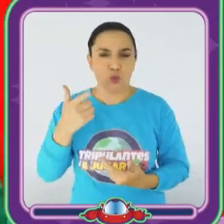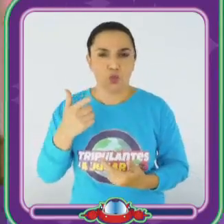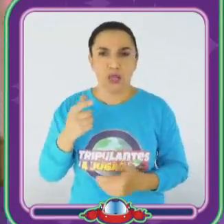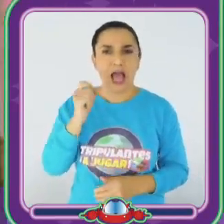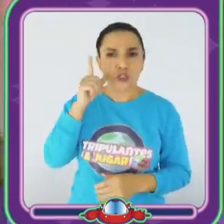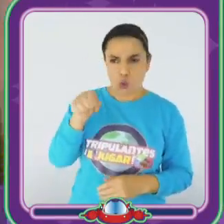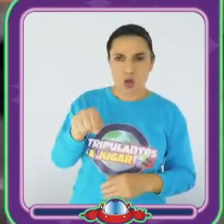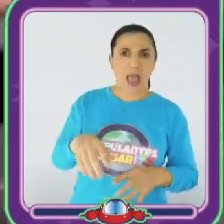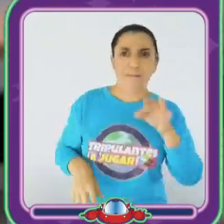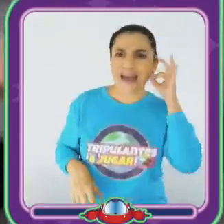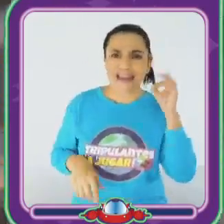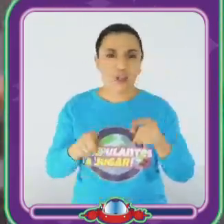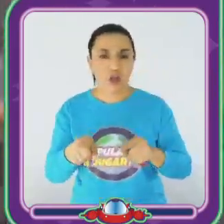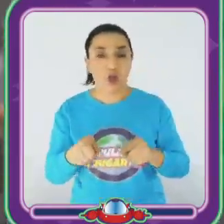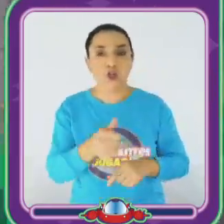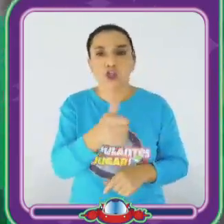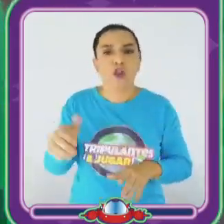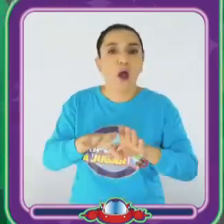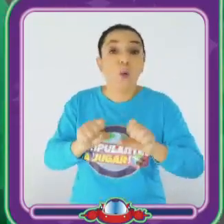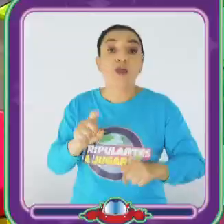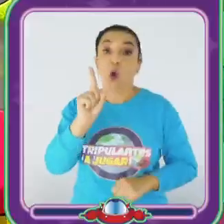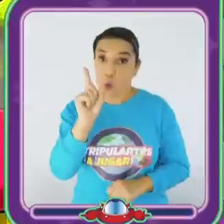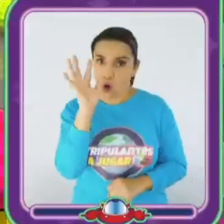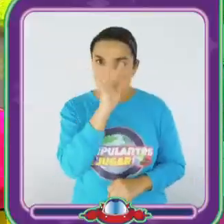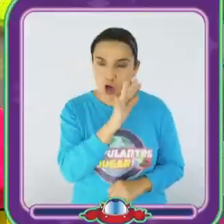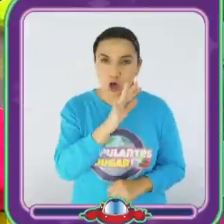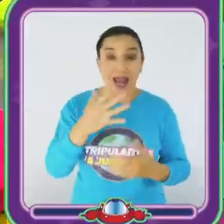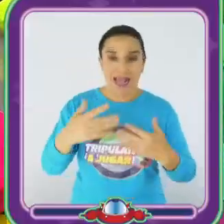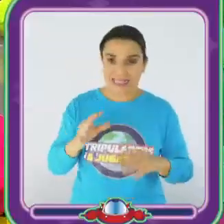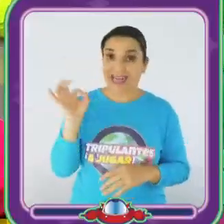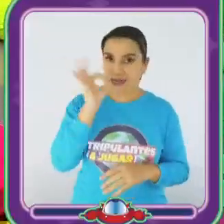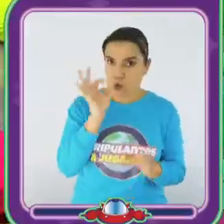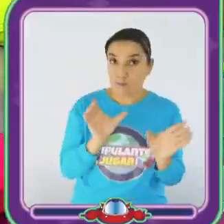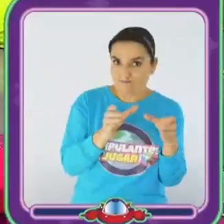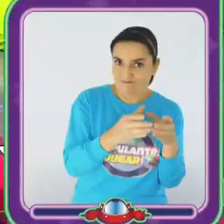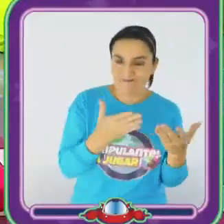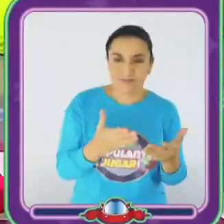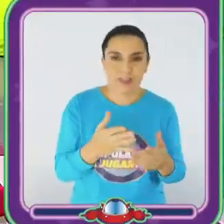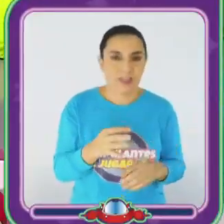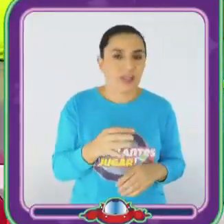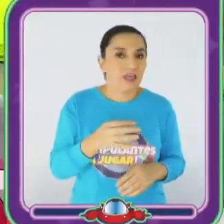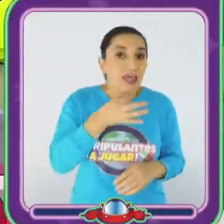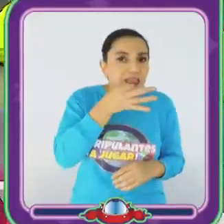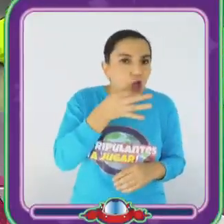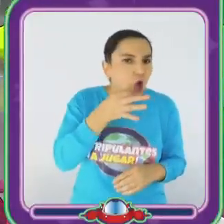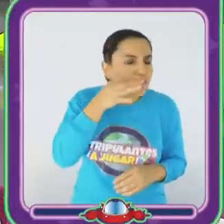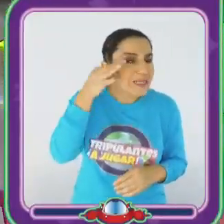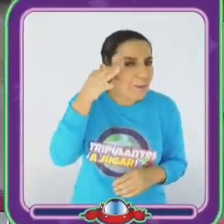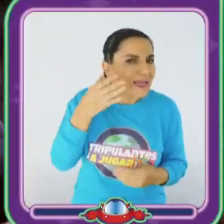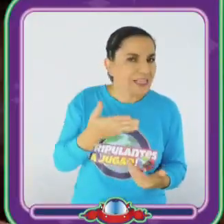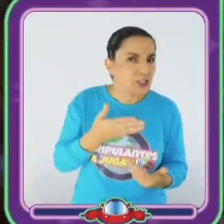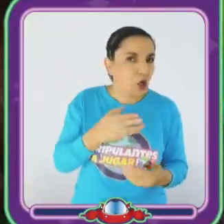El amarillo. El azul. Todos tienen que estar de acuerdo en un color. Ah, ya, reunión de equipo.